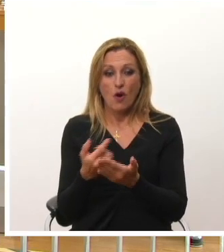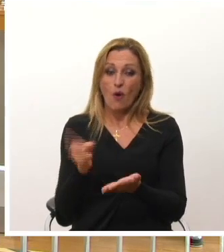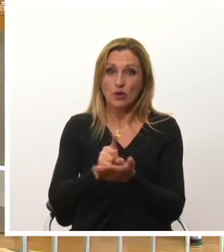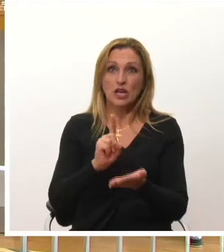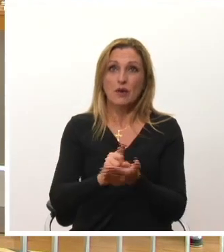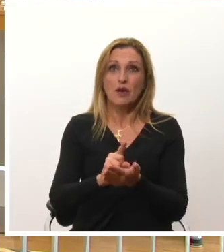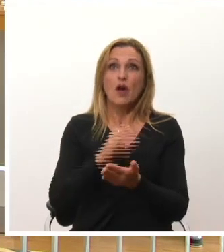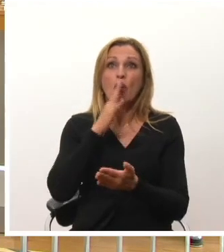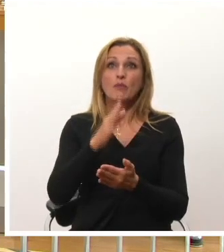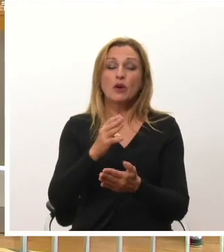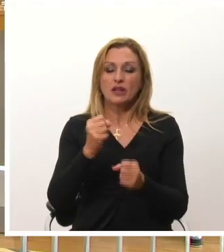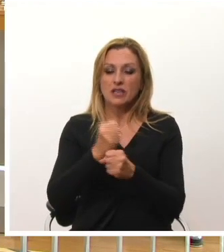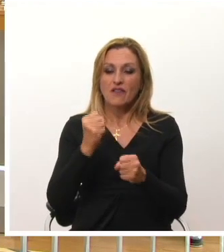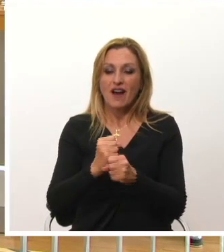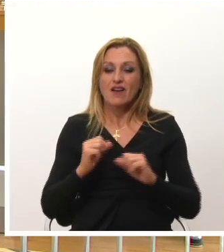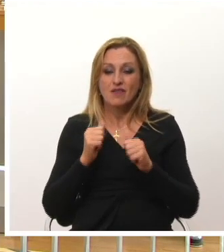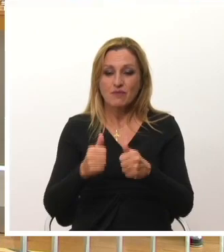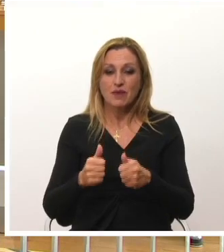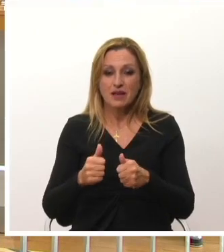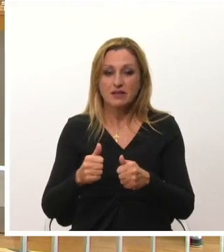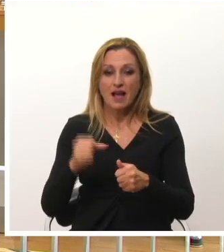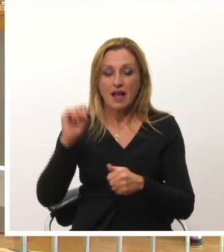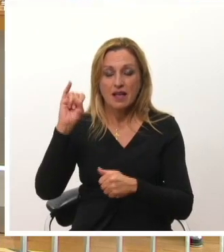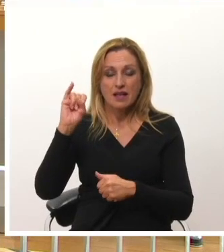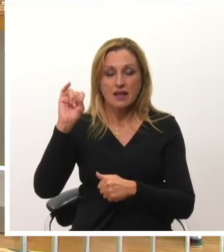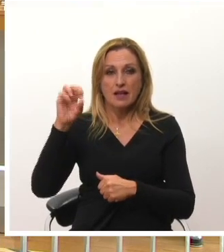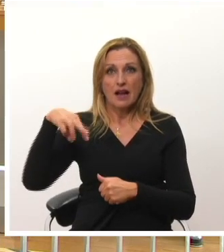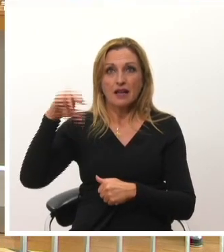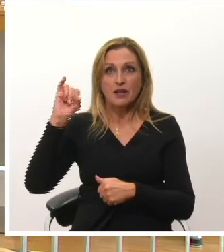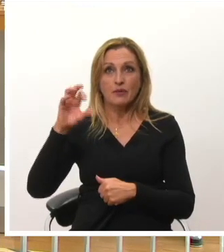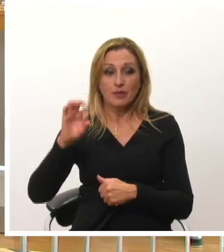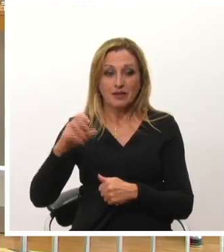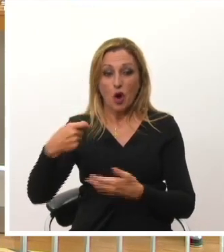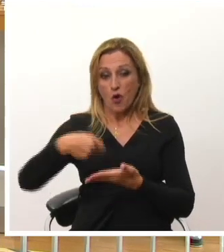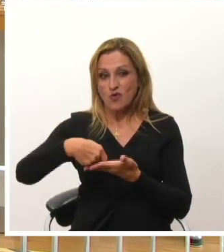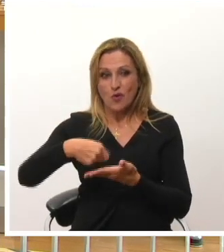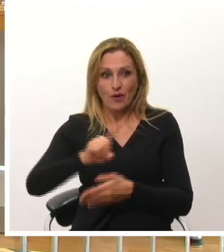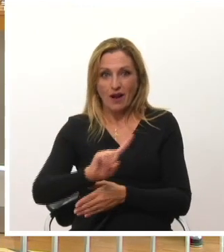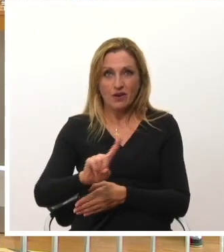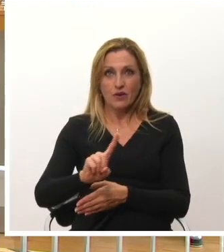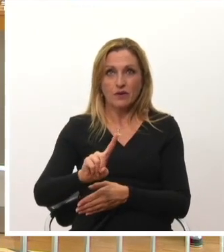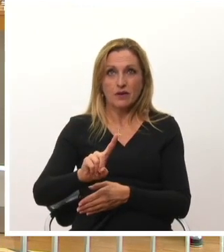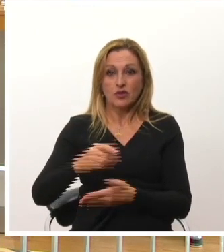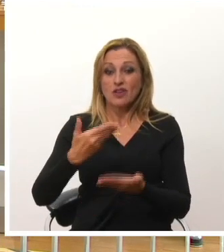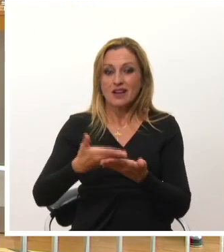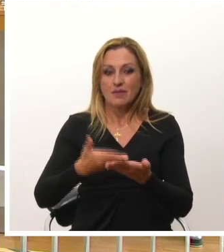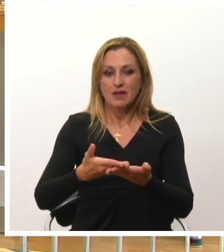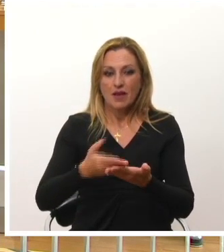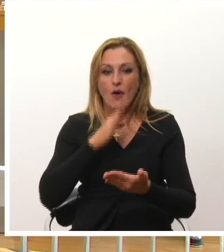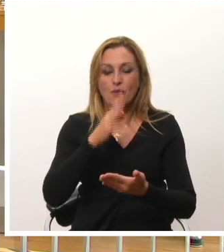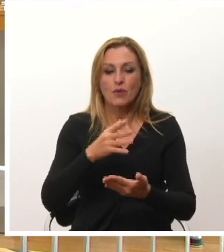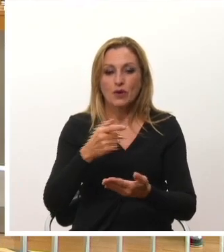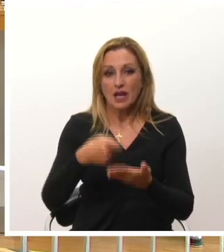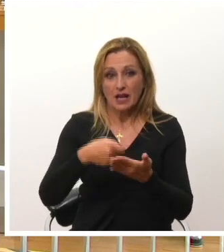empiezan a trabajar no pueden percibir el imis Usted lo sabe no pueden no pueden percibir alimentos se le reclama porque el pago se hace por adelantado